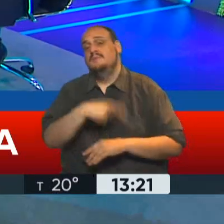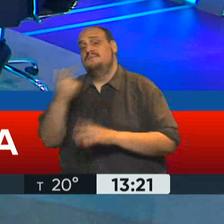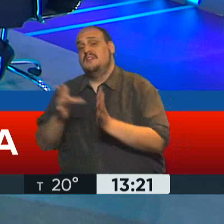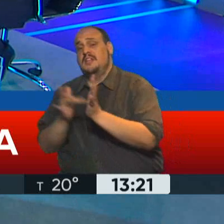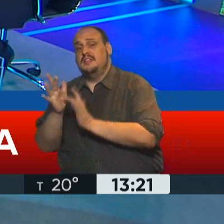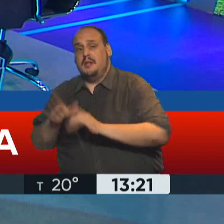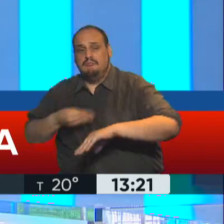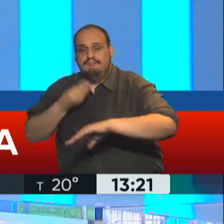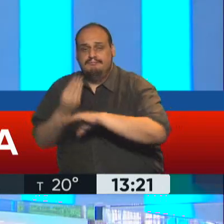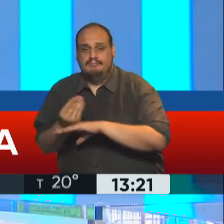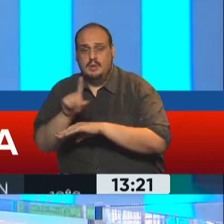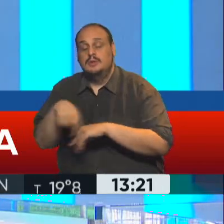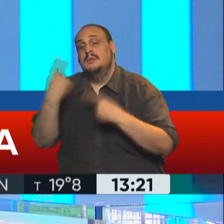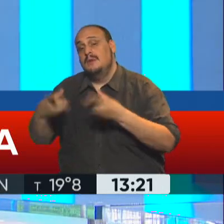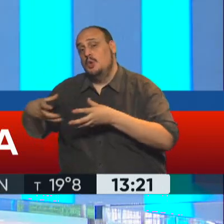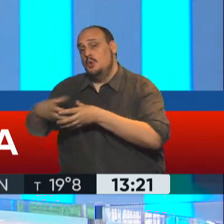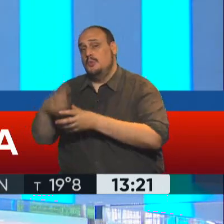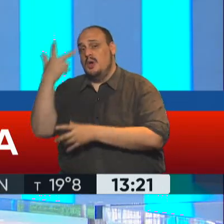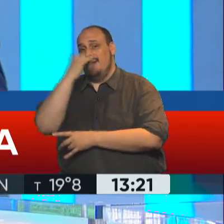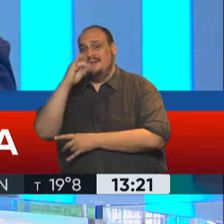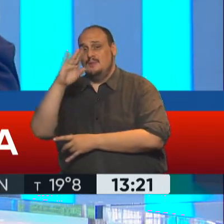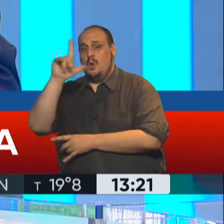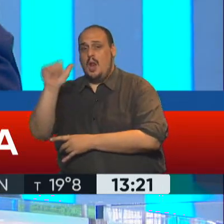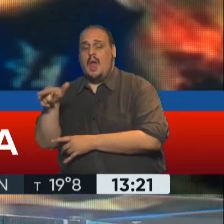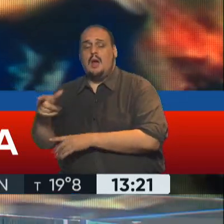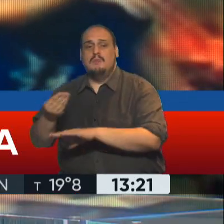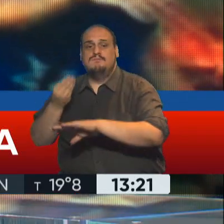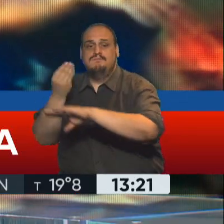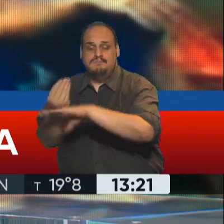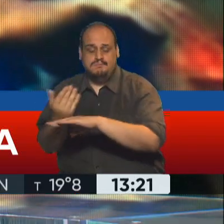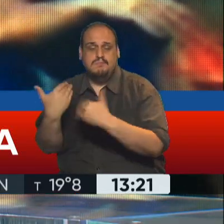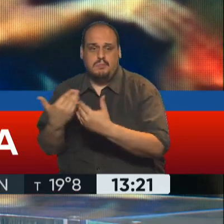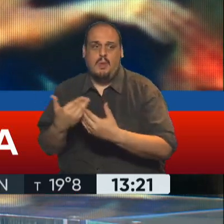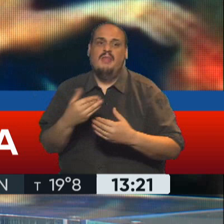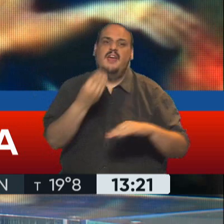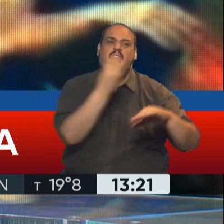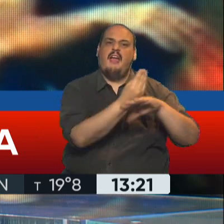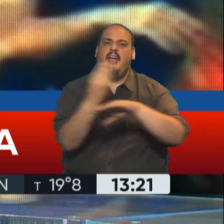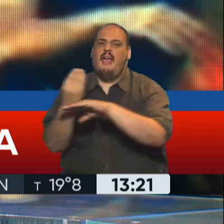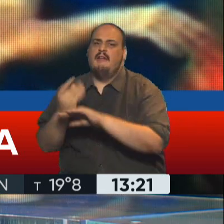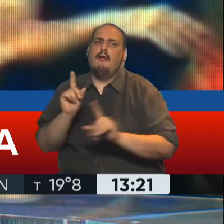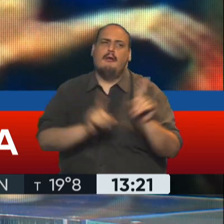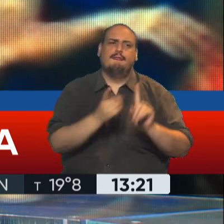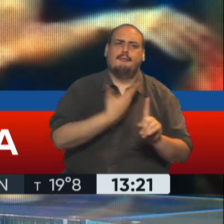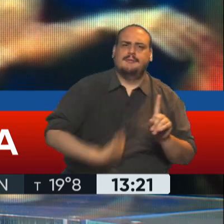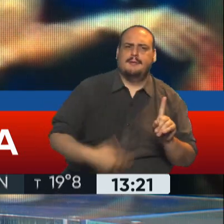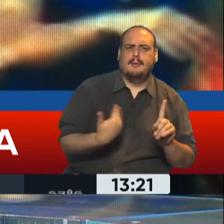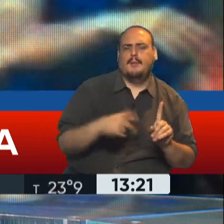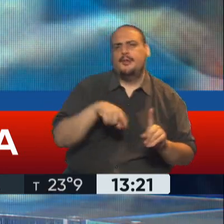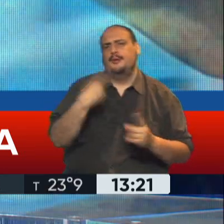Y Hezbollah también ocupa. Y Hezbollah, efectivamente, como representante de los chiitas o como facción chiita dentro del gabinete del